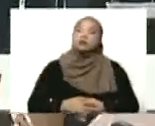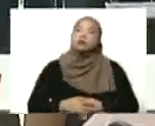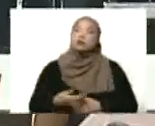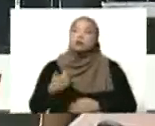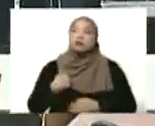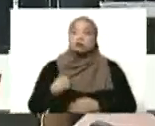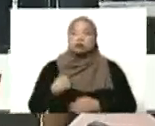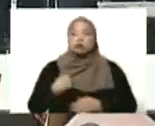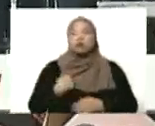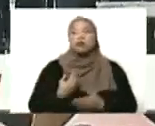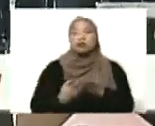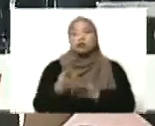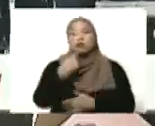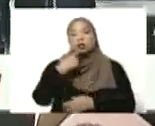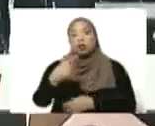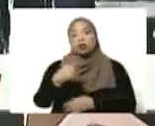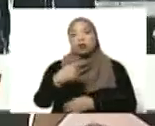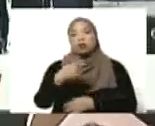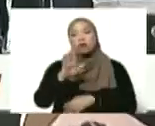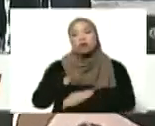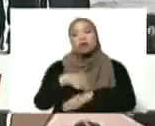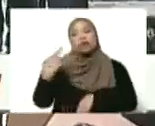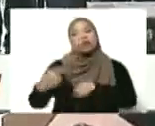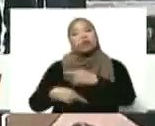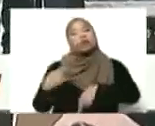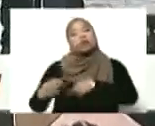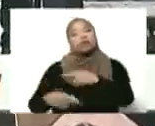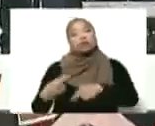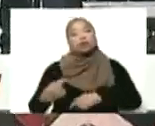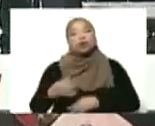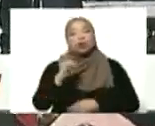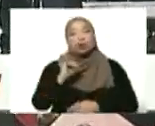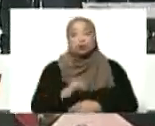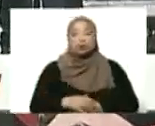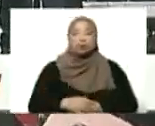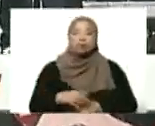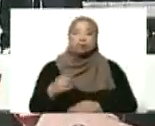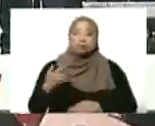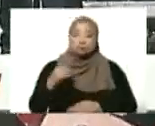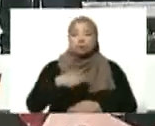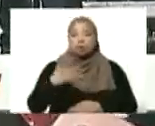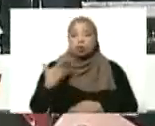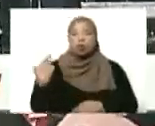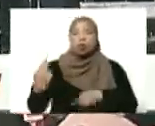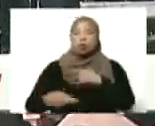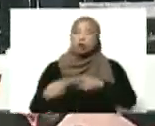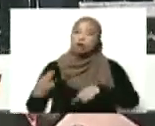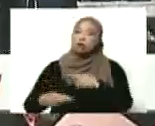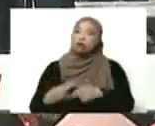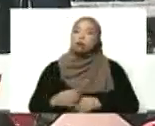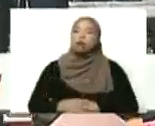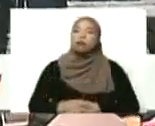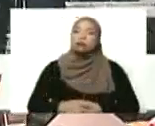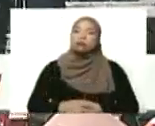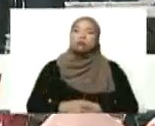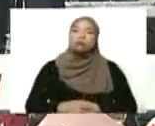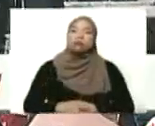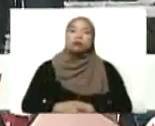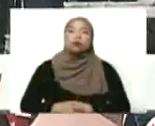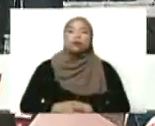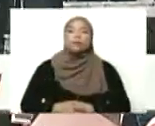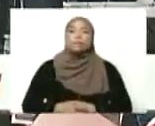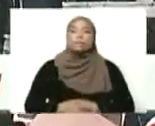palabra siempre, porque un revolucionario debe tener palabra. Una revolucionaria debe tener